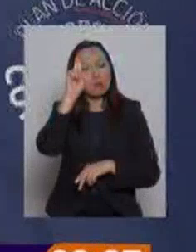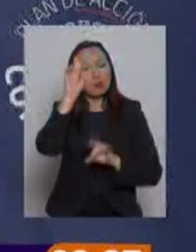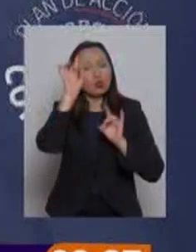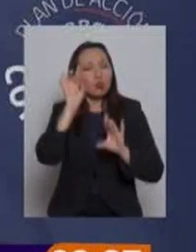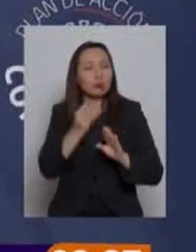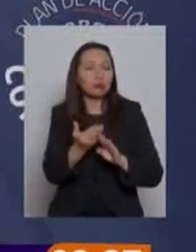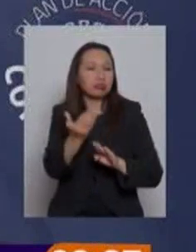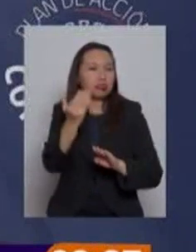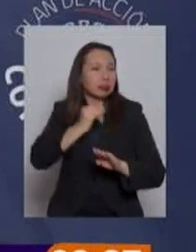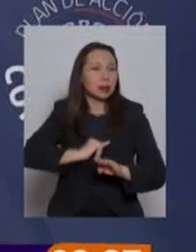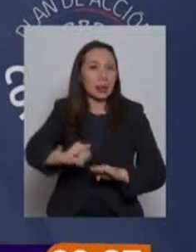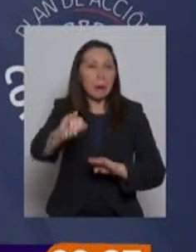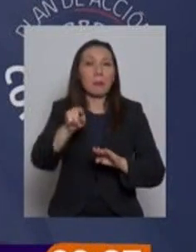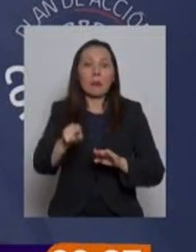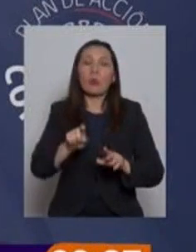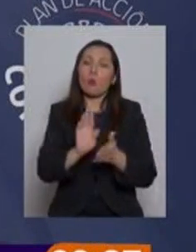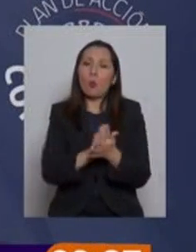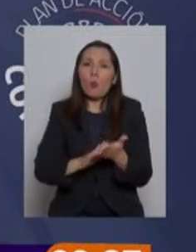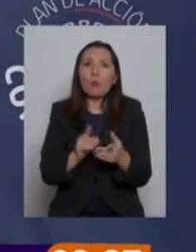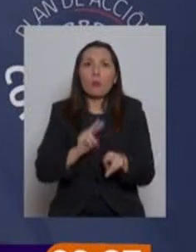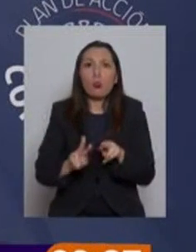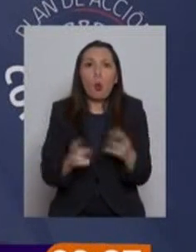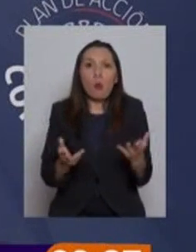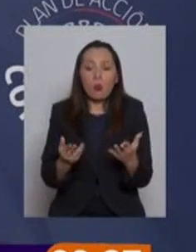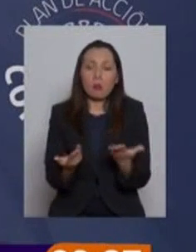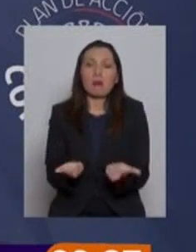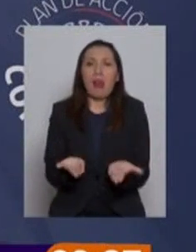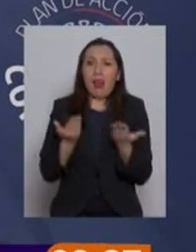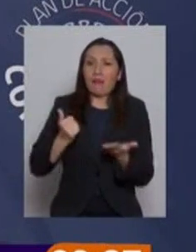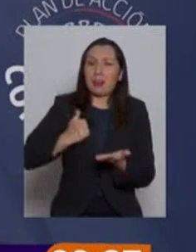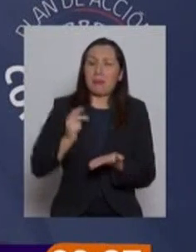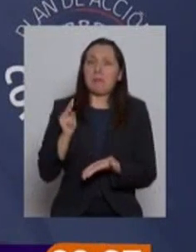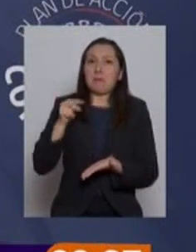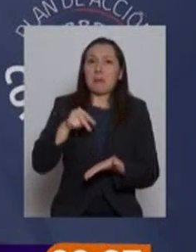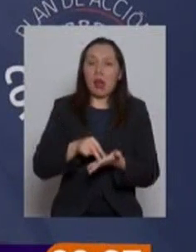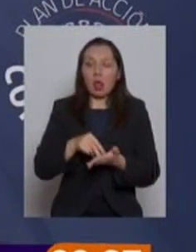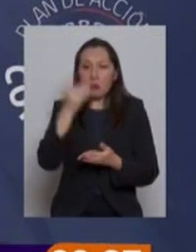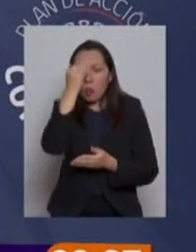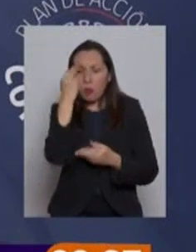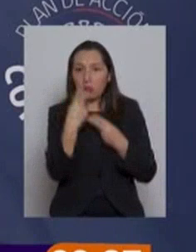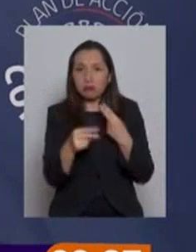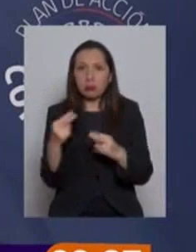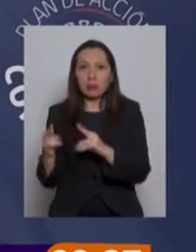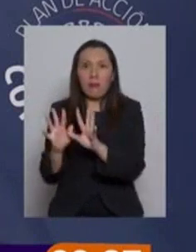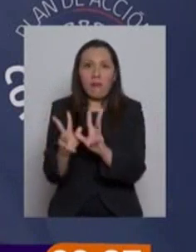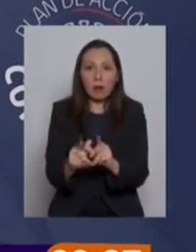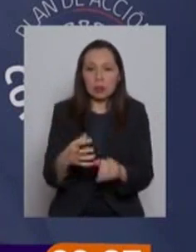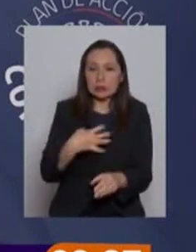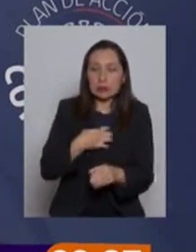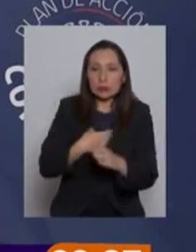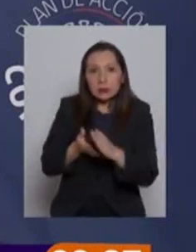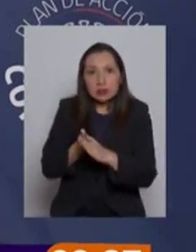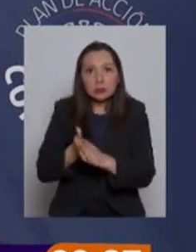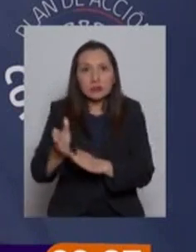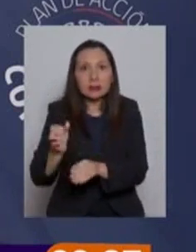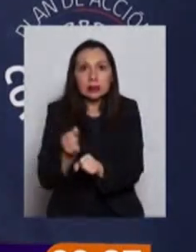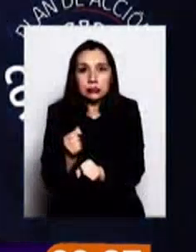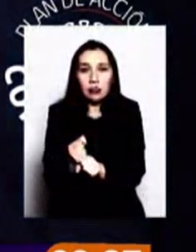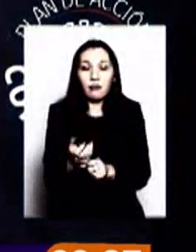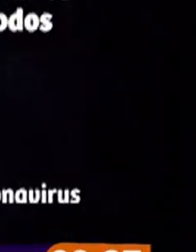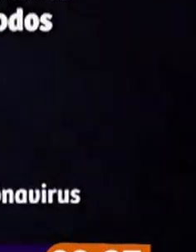A comienzos de abril, el ministro hablaba sobre los casos de pacientes recuperados o casos que ya no se encuentran en un